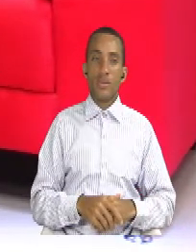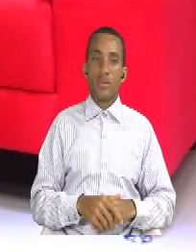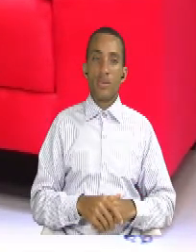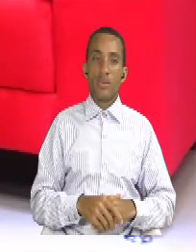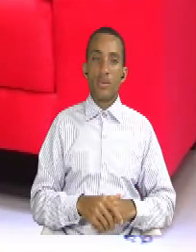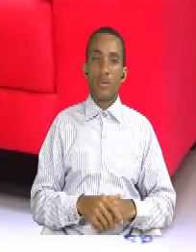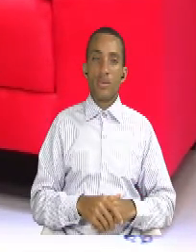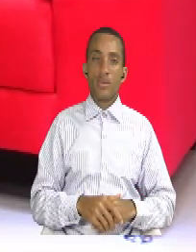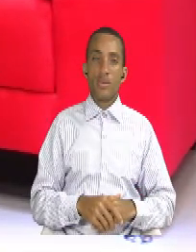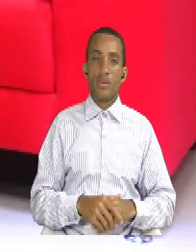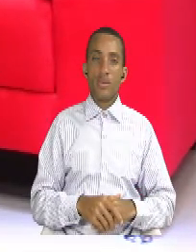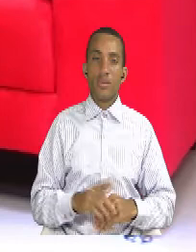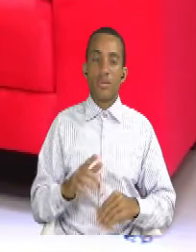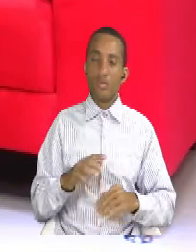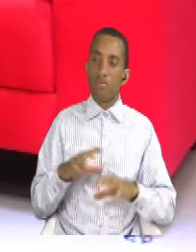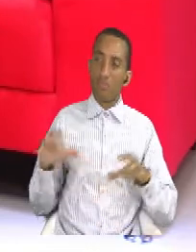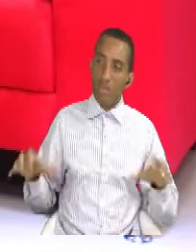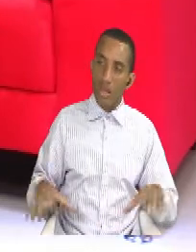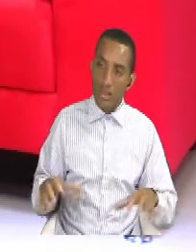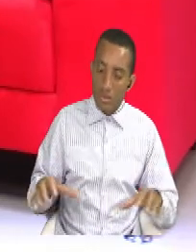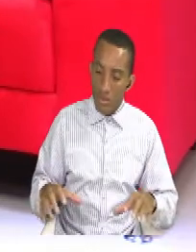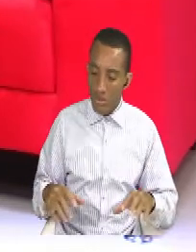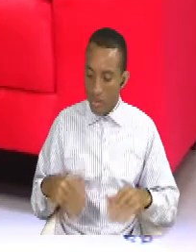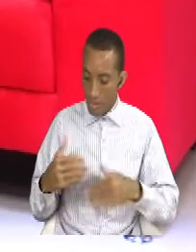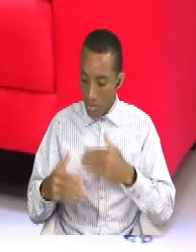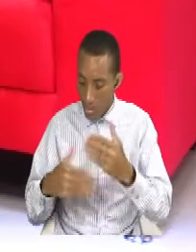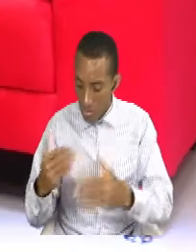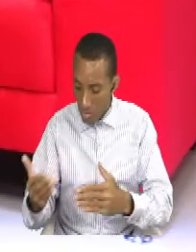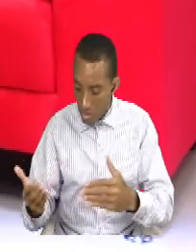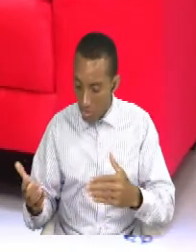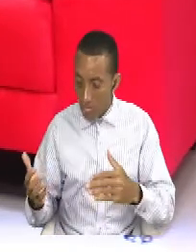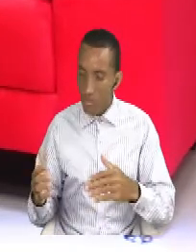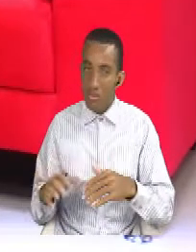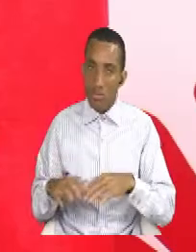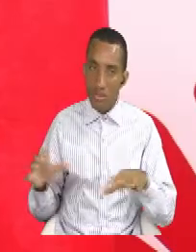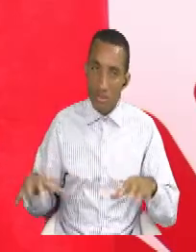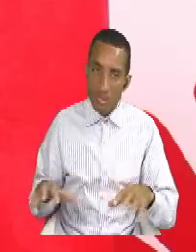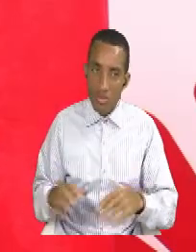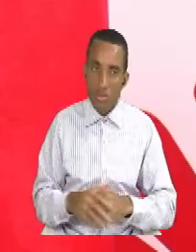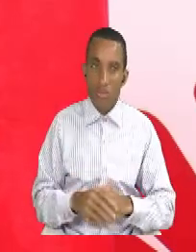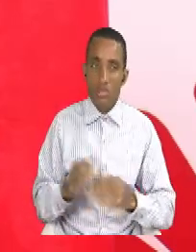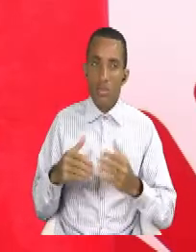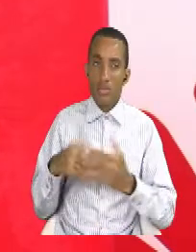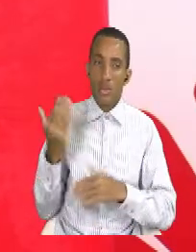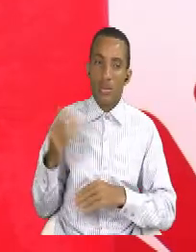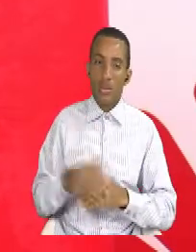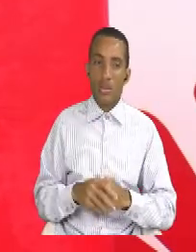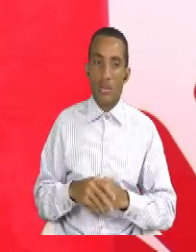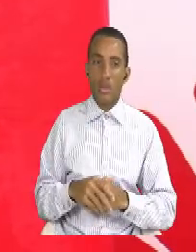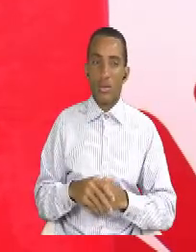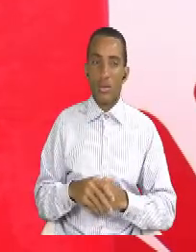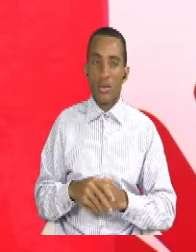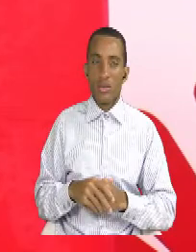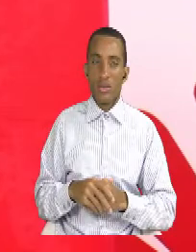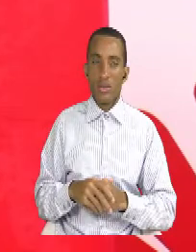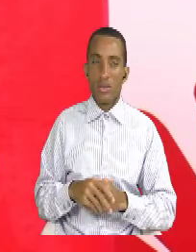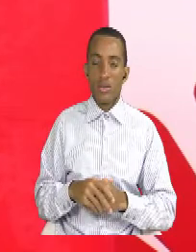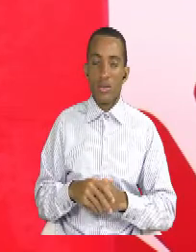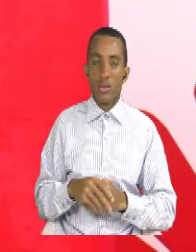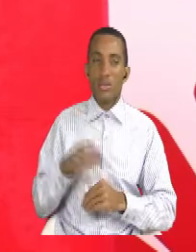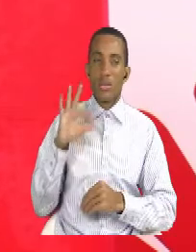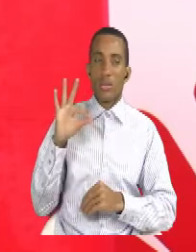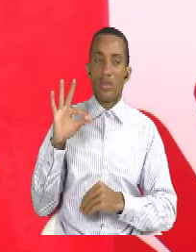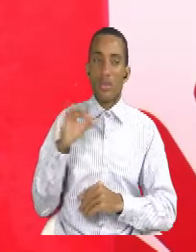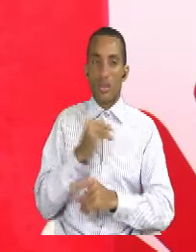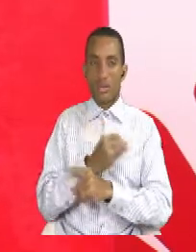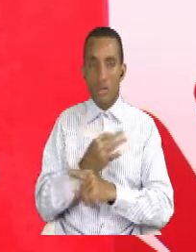¿Qué tipos de actividades han venido realizando desde que empezó la campaña? Tú me dices que empezó hace ya 3 semanas, un